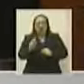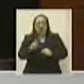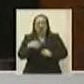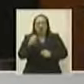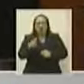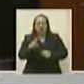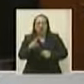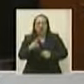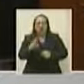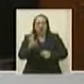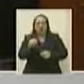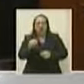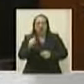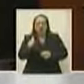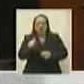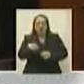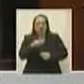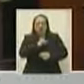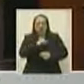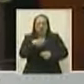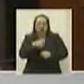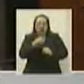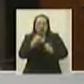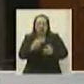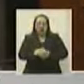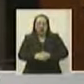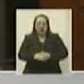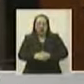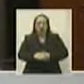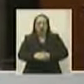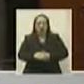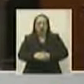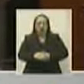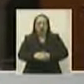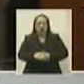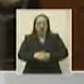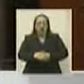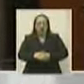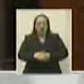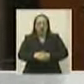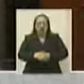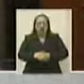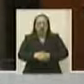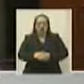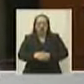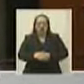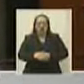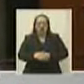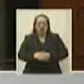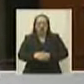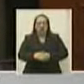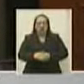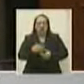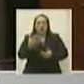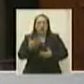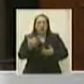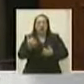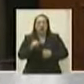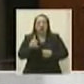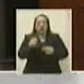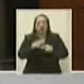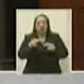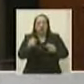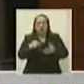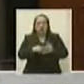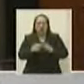puede desmerecer la institucionalidad de este Congreso de la República donde existe otro nivel y ya no